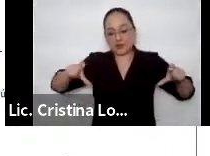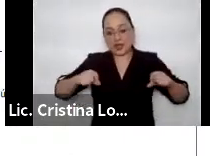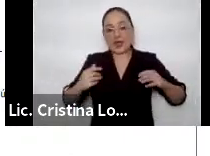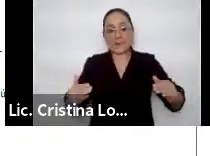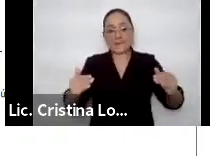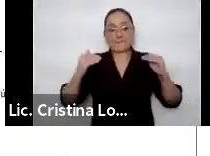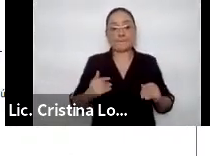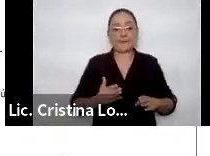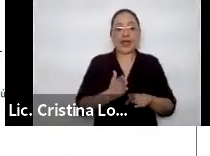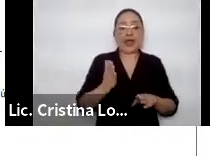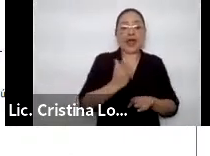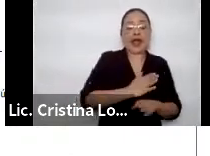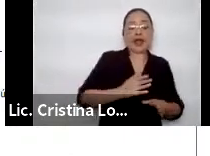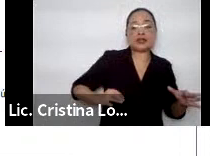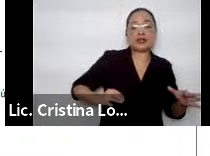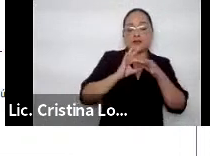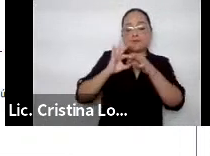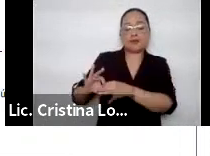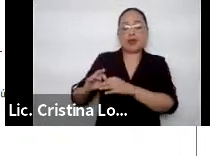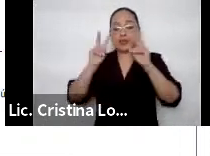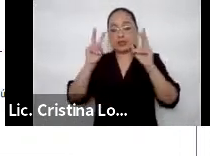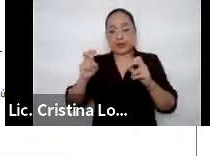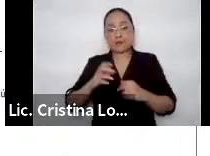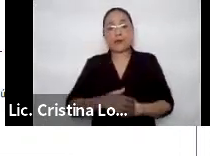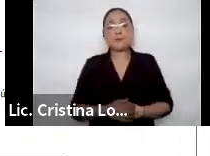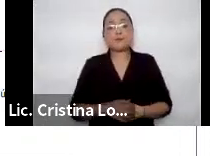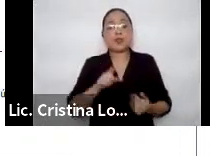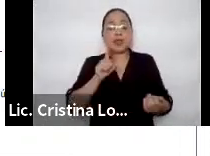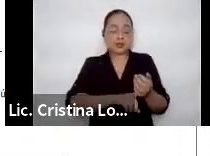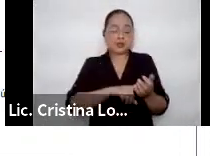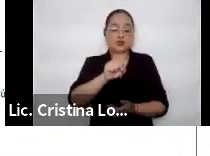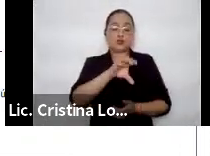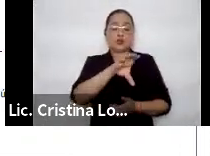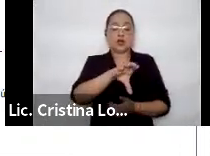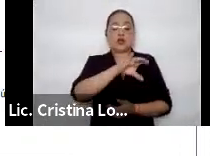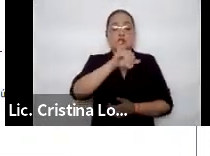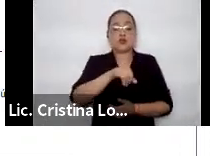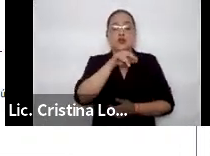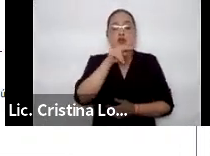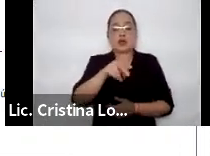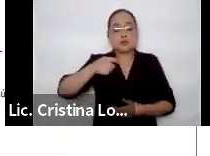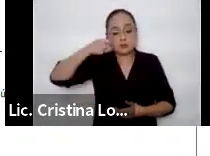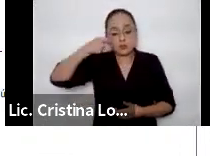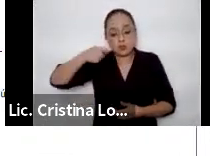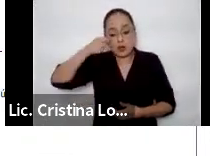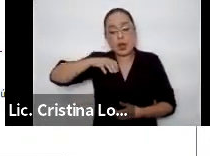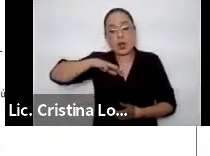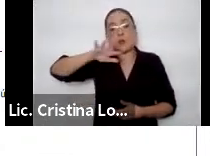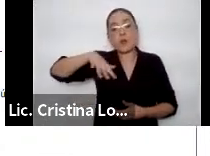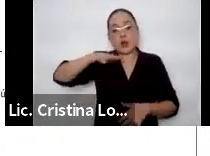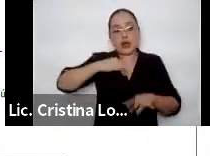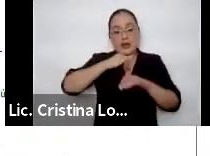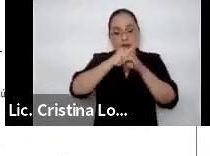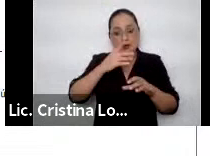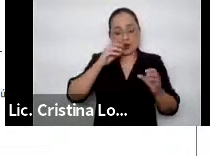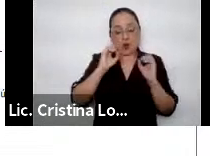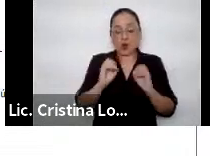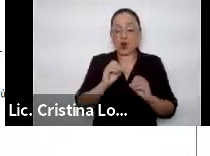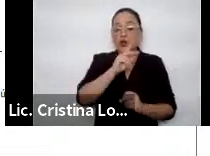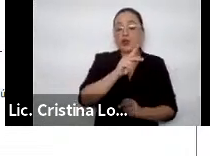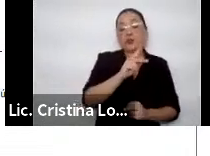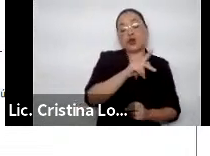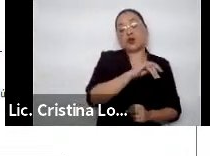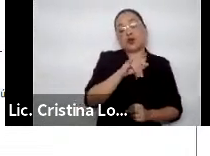que para efectos de todos los buscadores de la Suprema Corte de Justicia de la Nación, del Poder Judicial de la Federación en general,